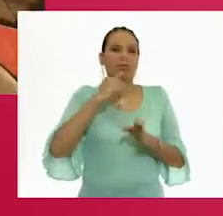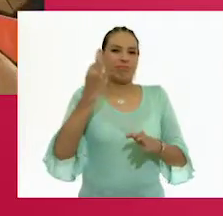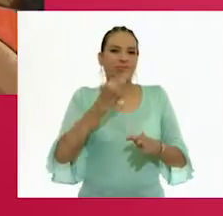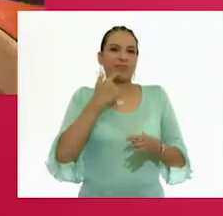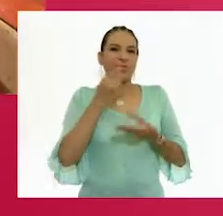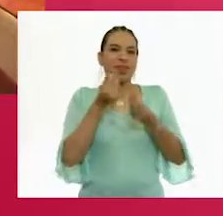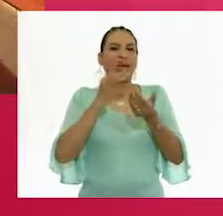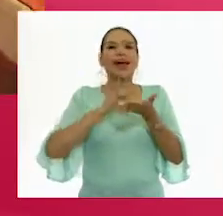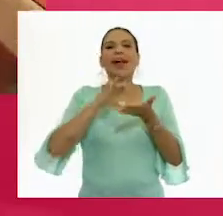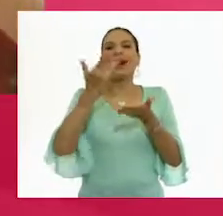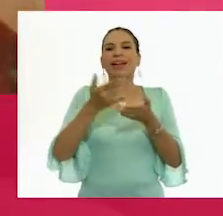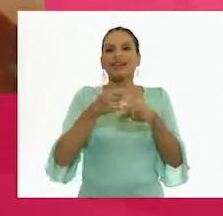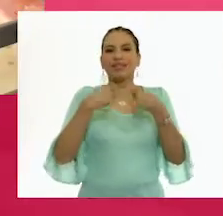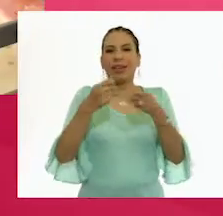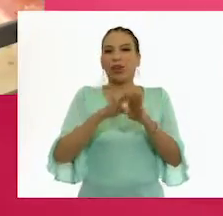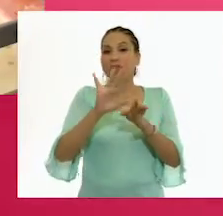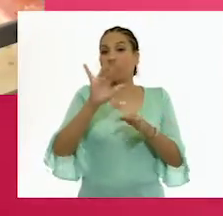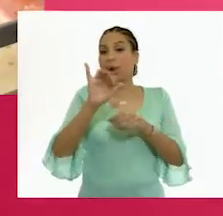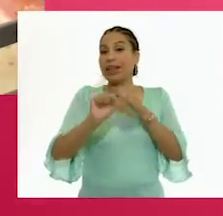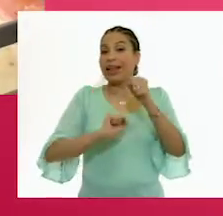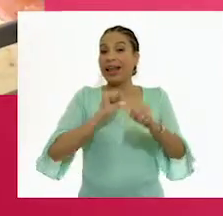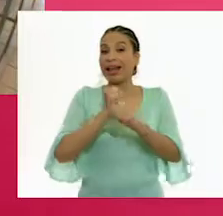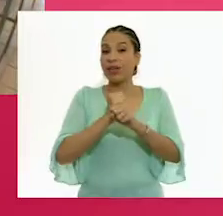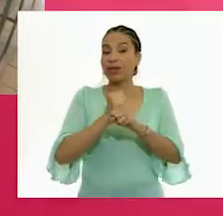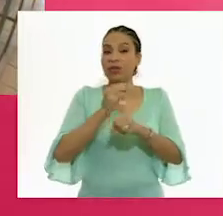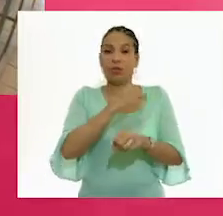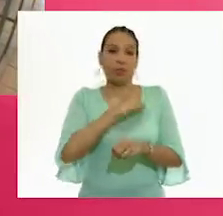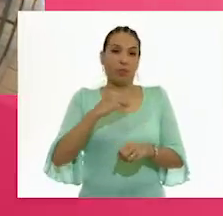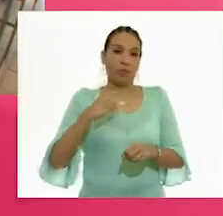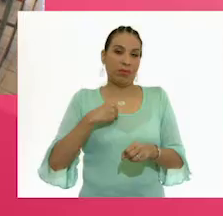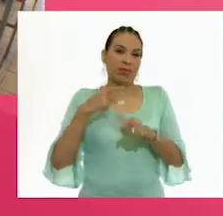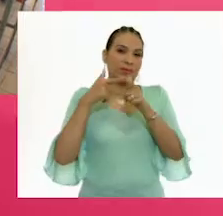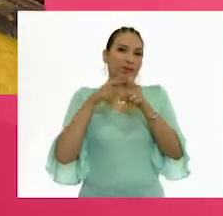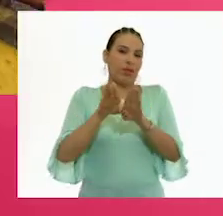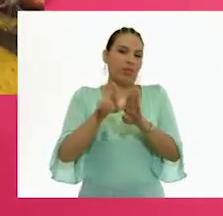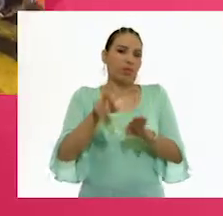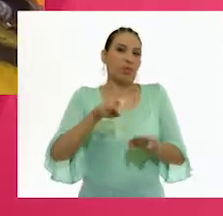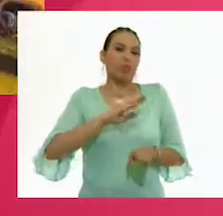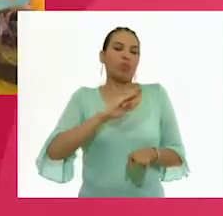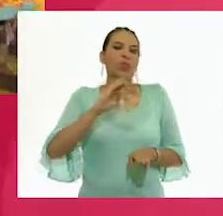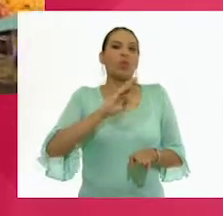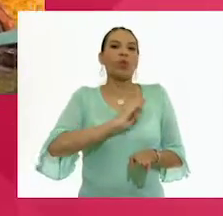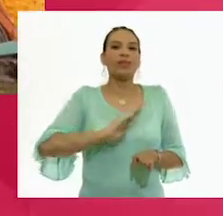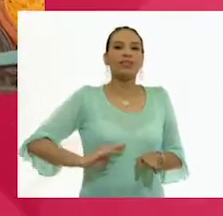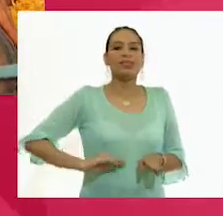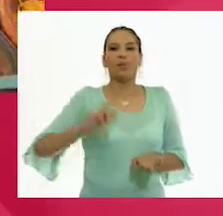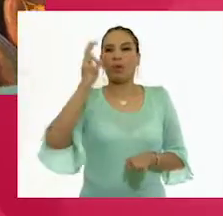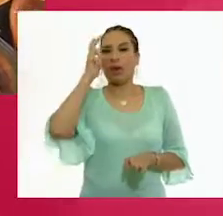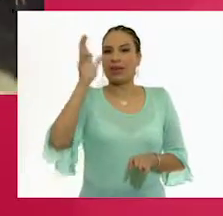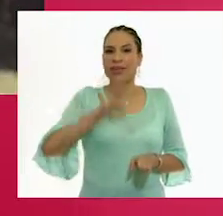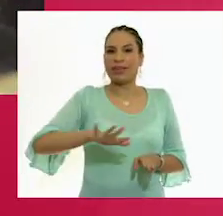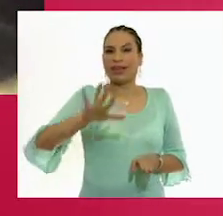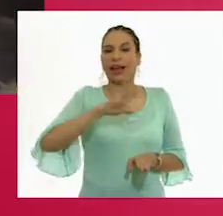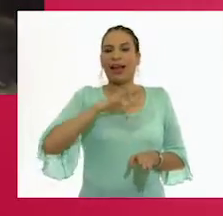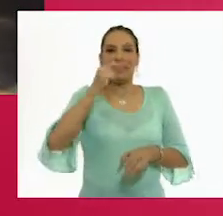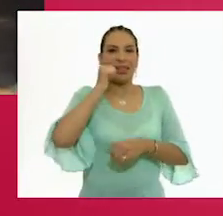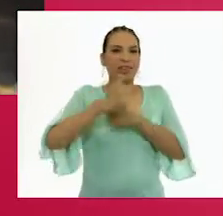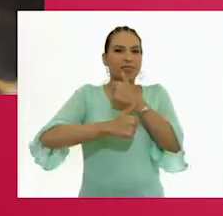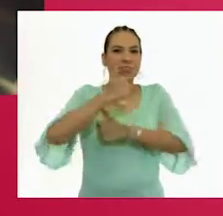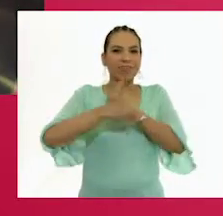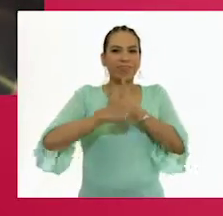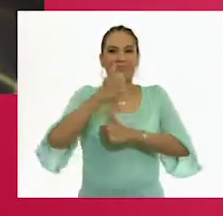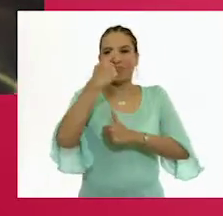a los casi 50 años que cumplimos de ser el municipio hidalguense que tiene el concurso de la